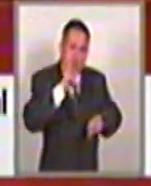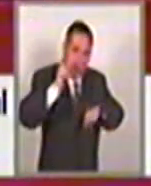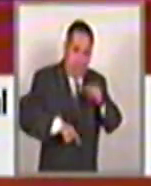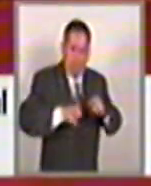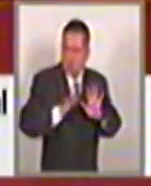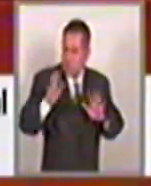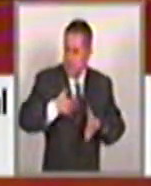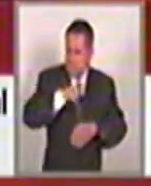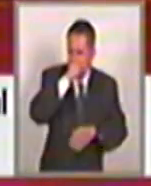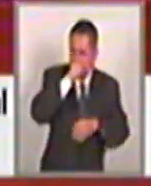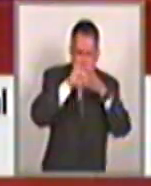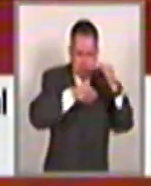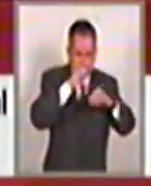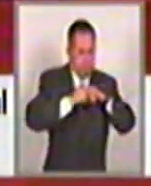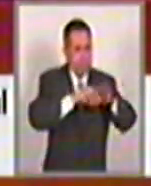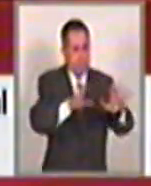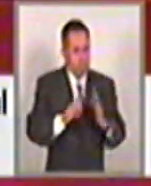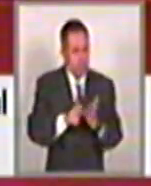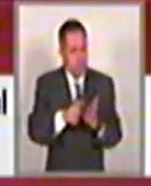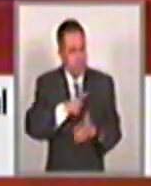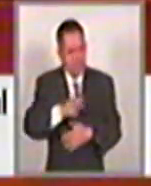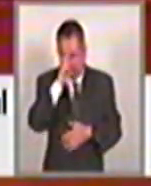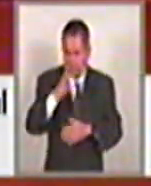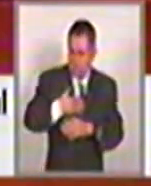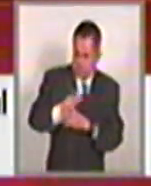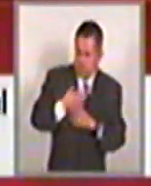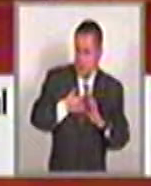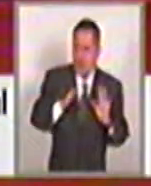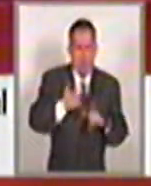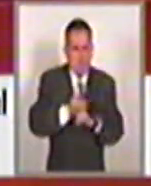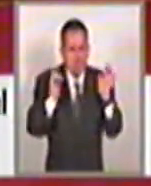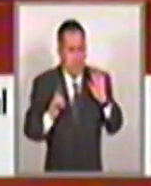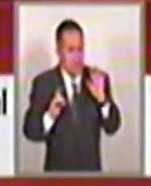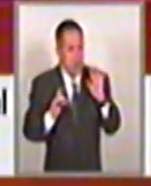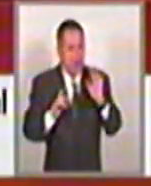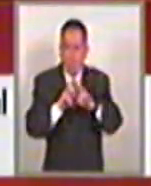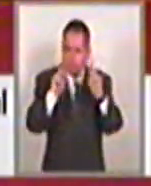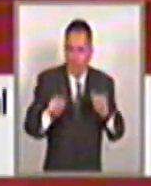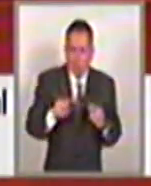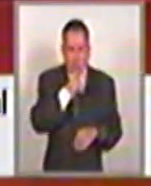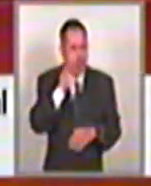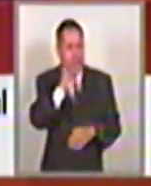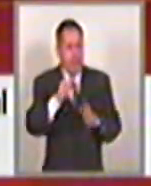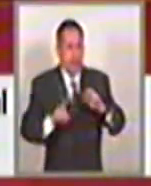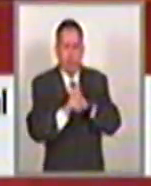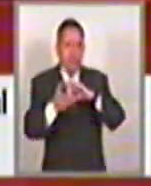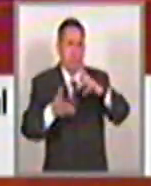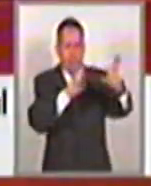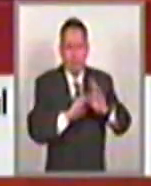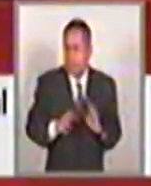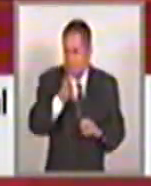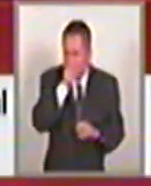imprenta, que no tiene más límites que el respeto a la vida privada, a la moral, a la paz pública. En ningún caso podrán secuestrarse